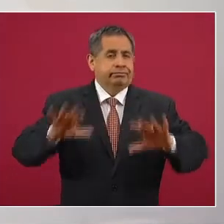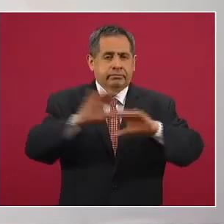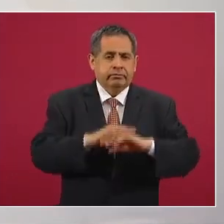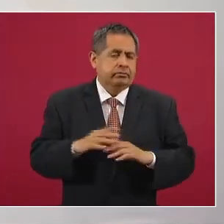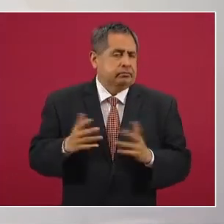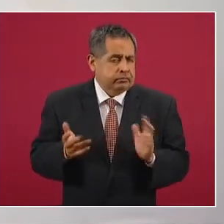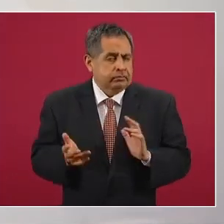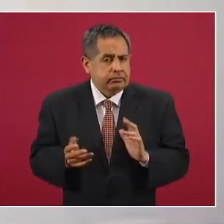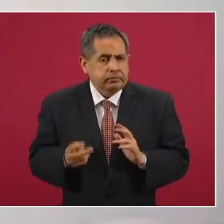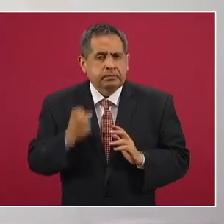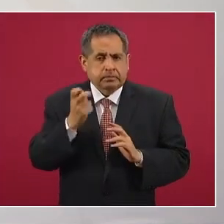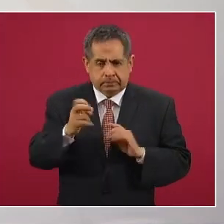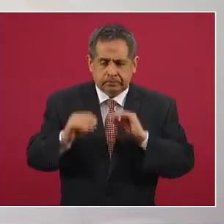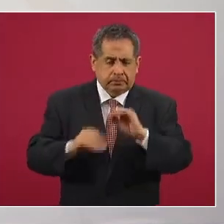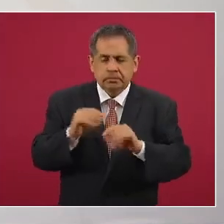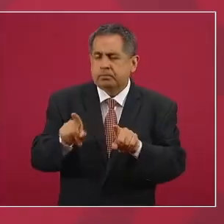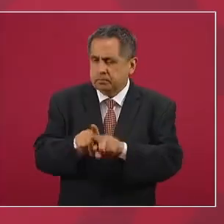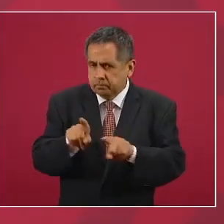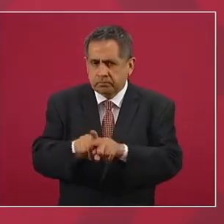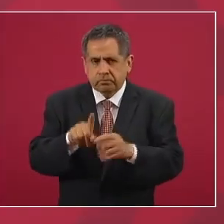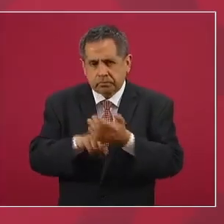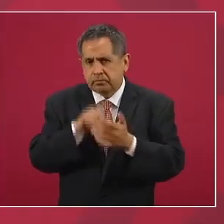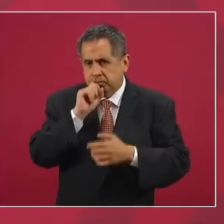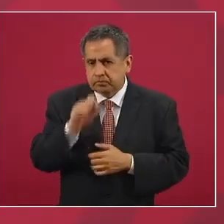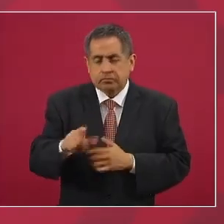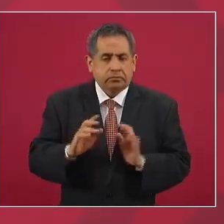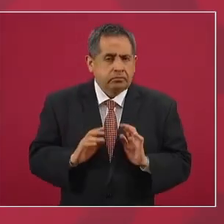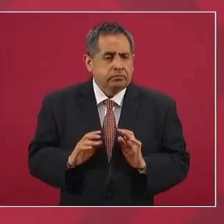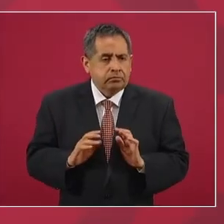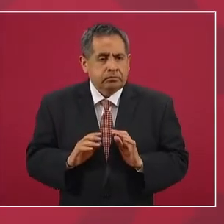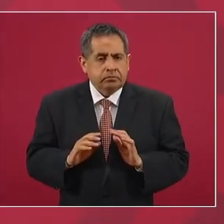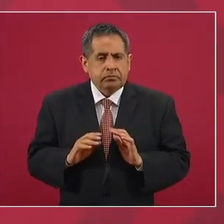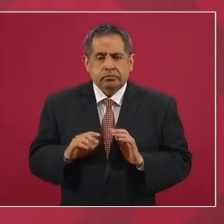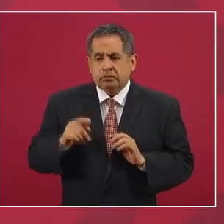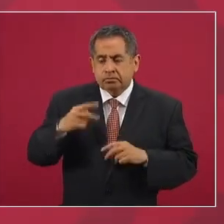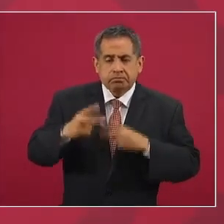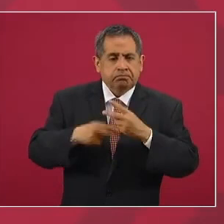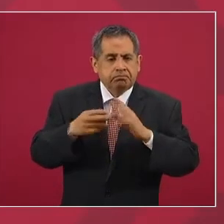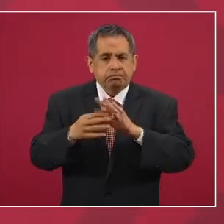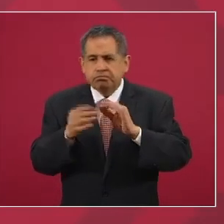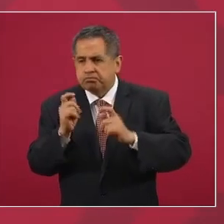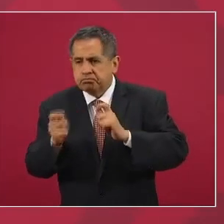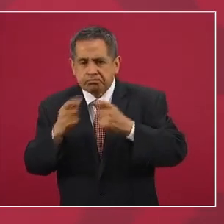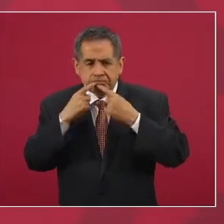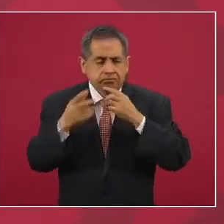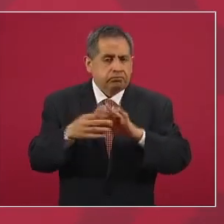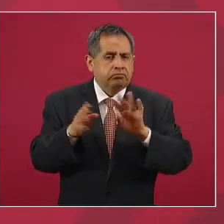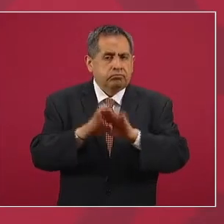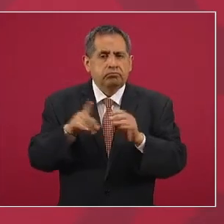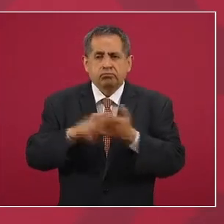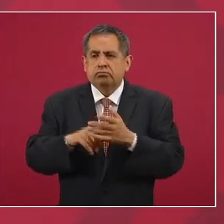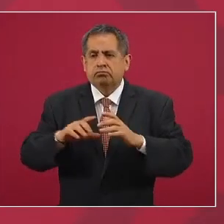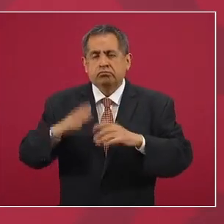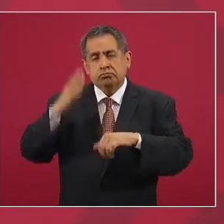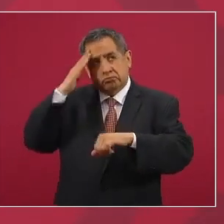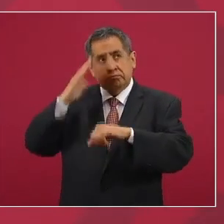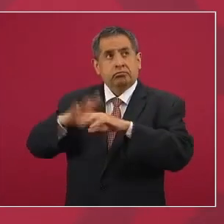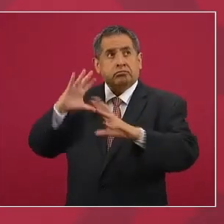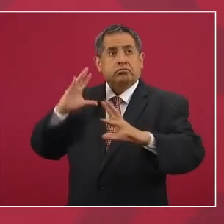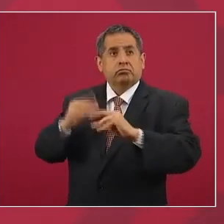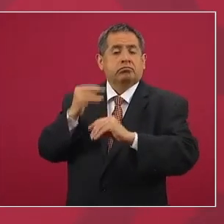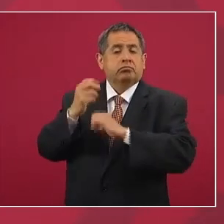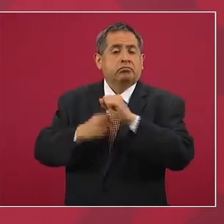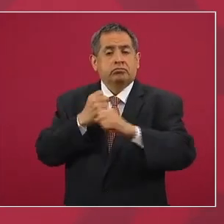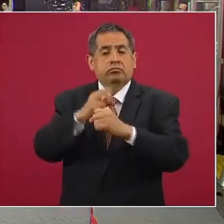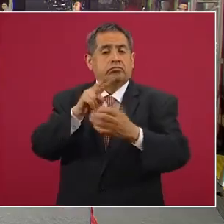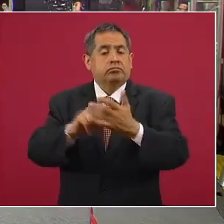Es parte de lo mismo, ¿no? De todo lo que va a significar las conmemoraciones del 21.